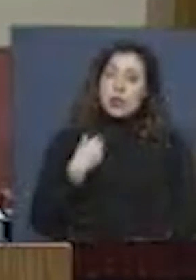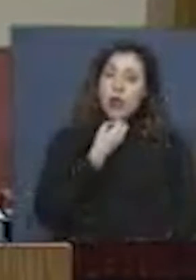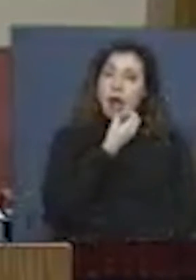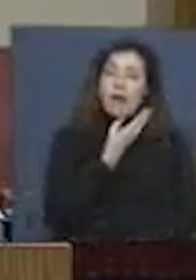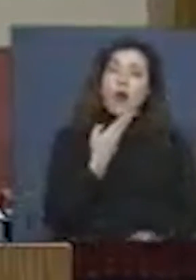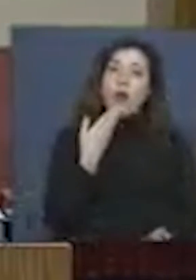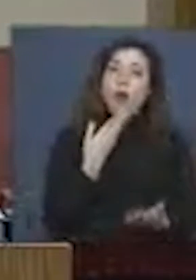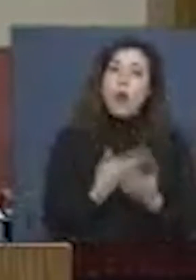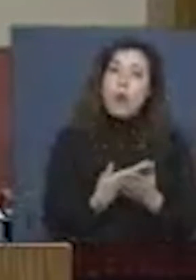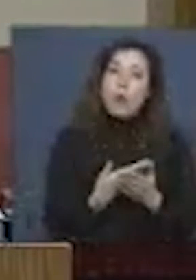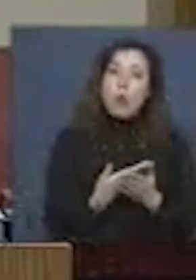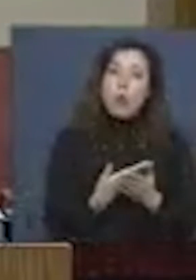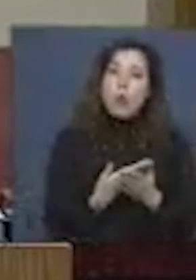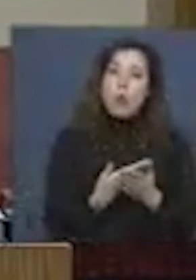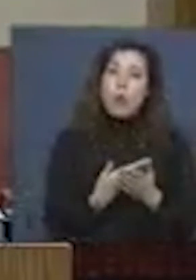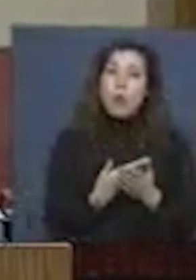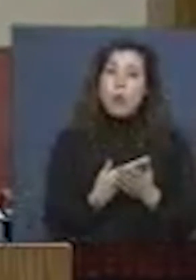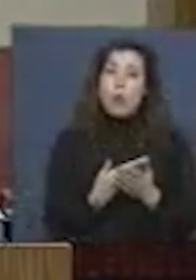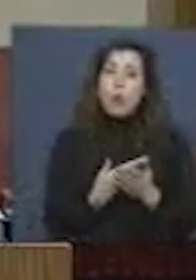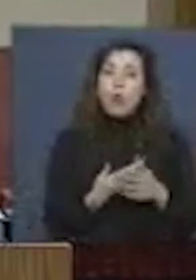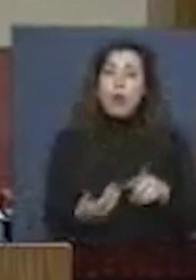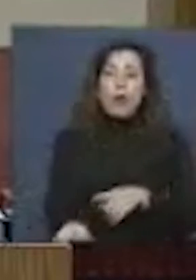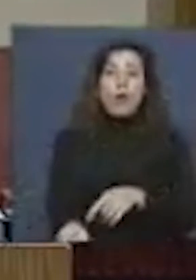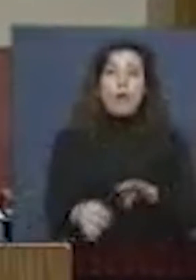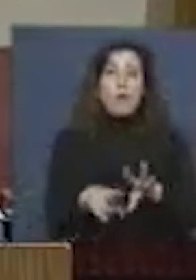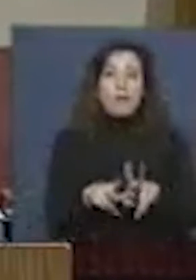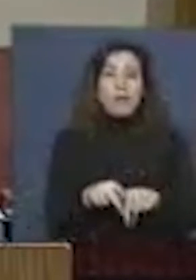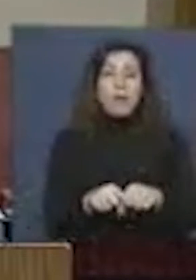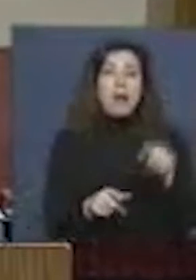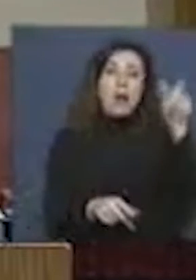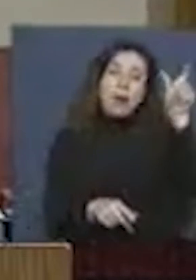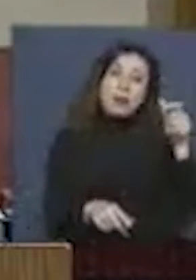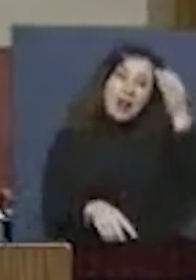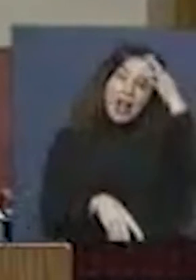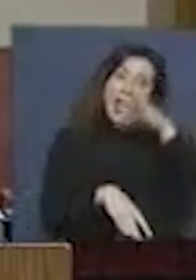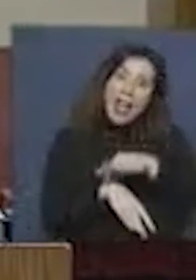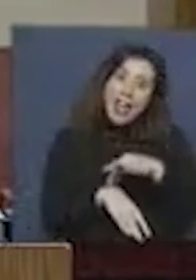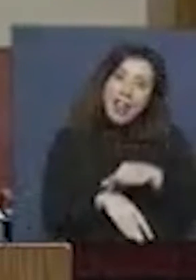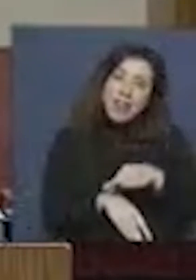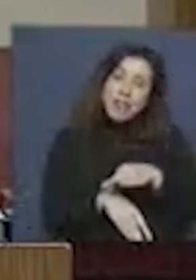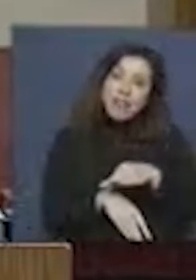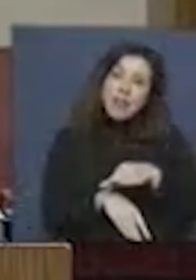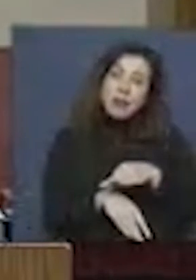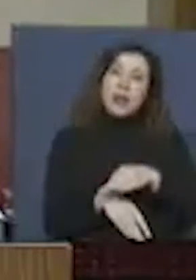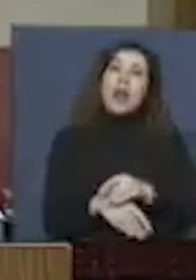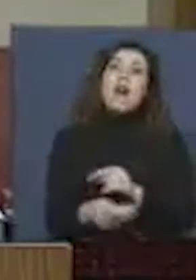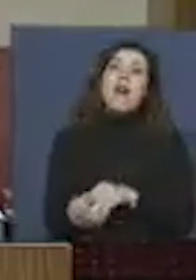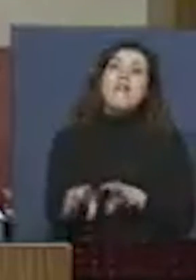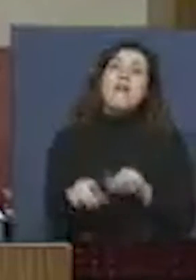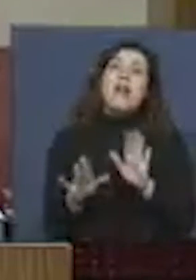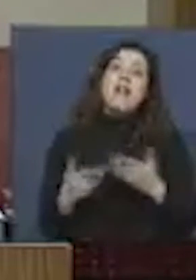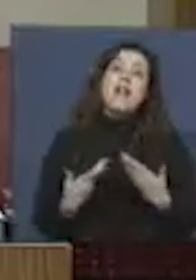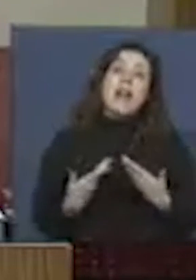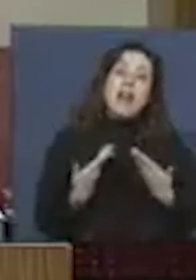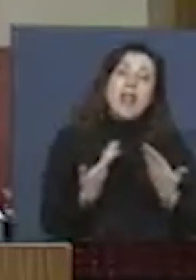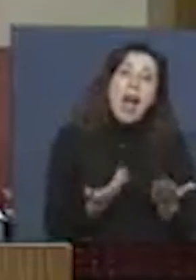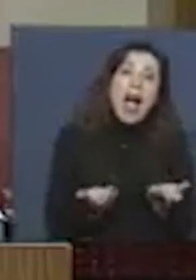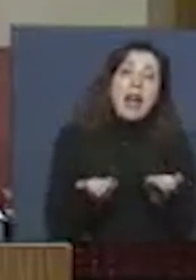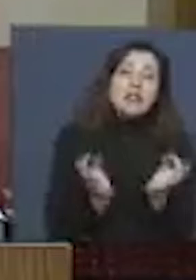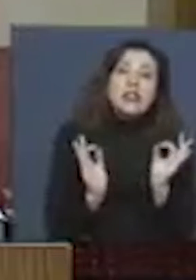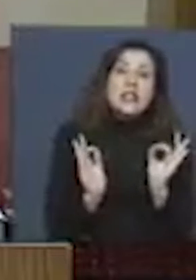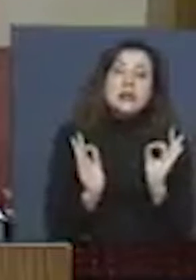que cuando hay en una familia alguien que se enferma, alguien que está postergado, la familia debe entregarle una atención